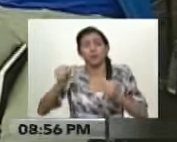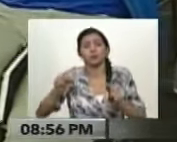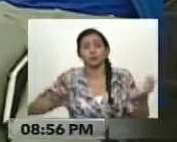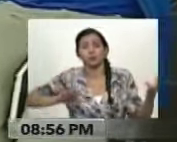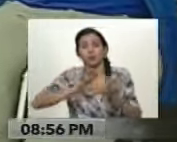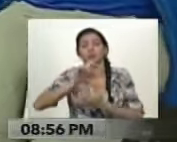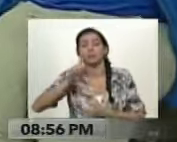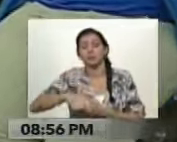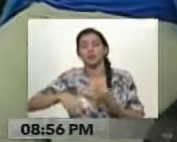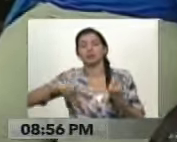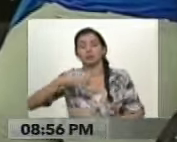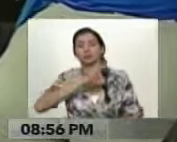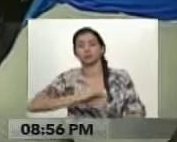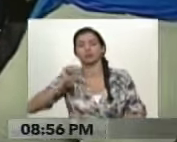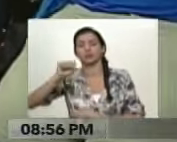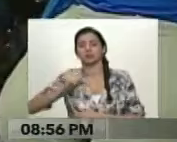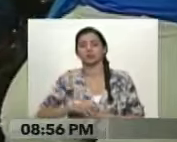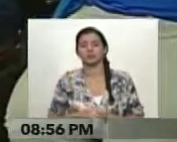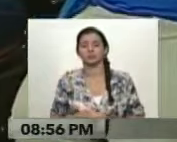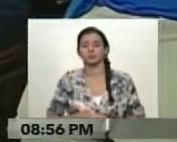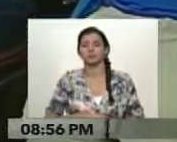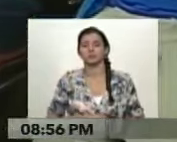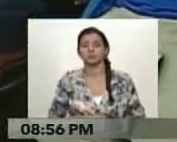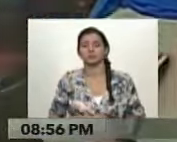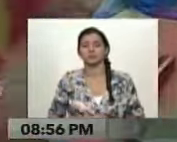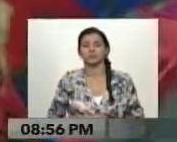revolución socialista.